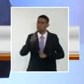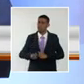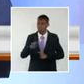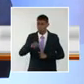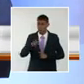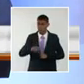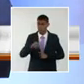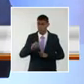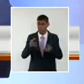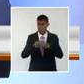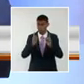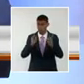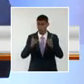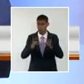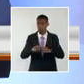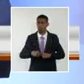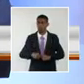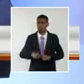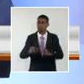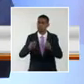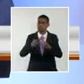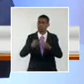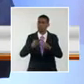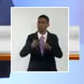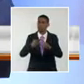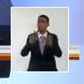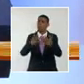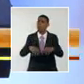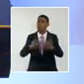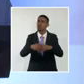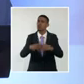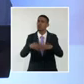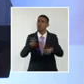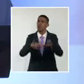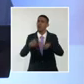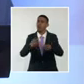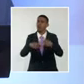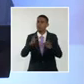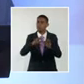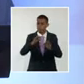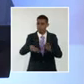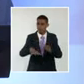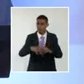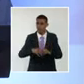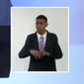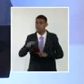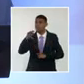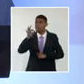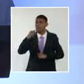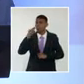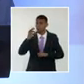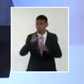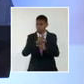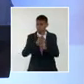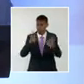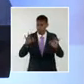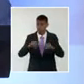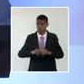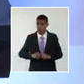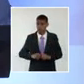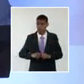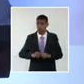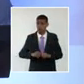este foro se encuentran los de producción y comercialización de arroz, cafés especiales,